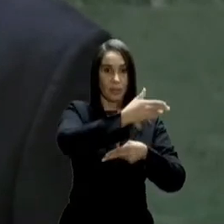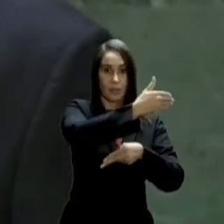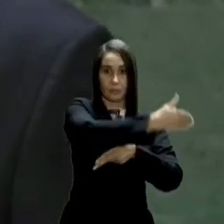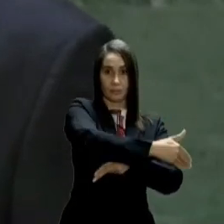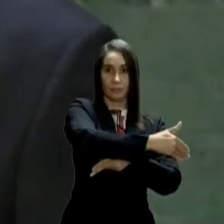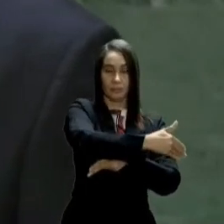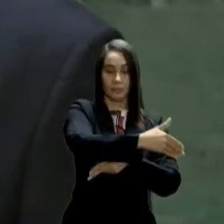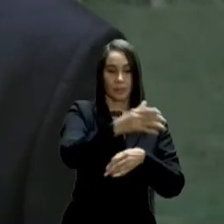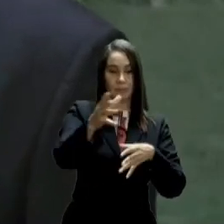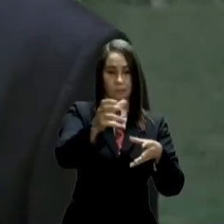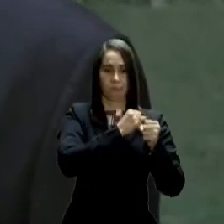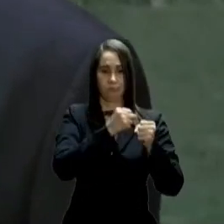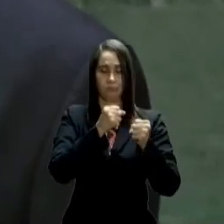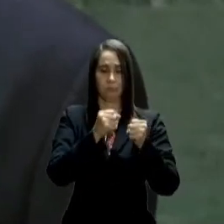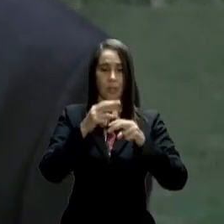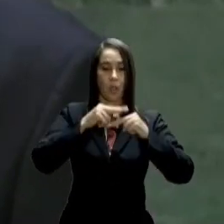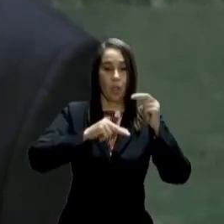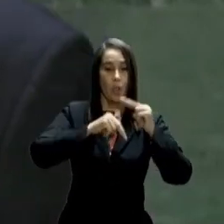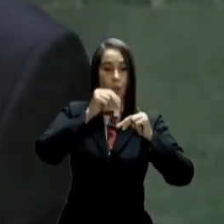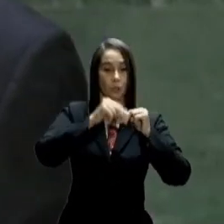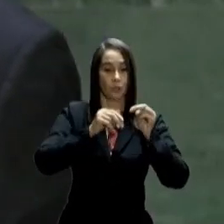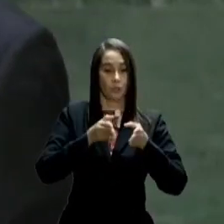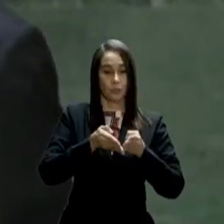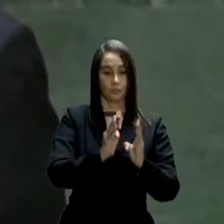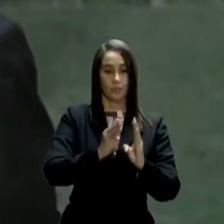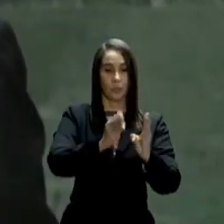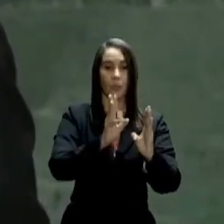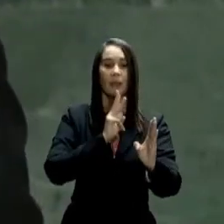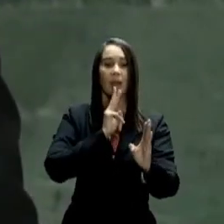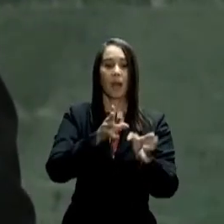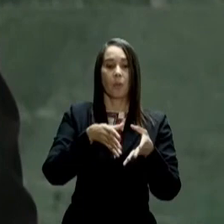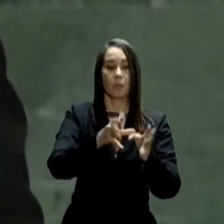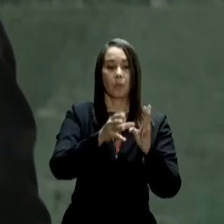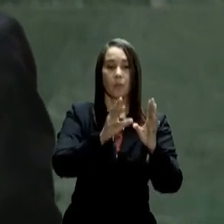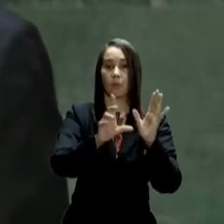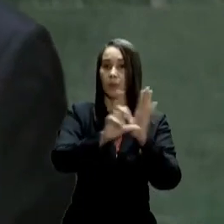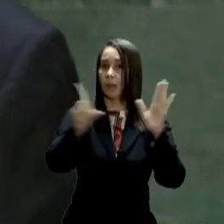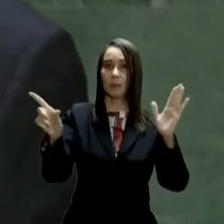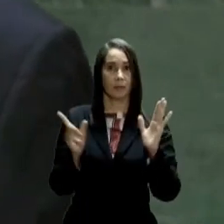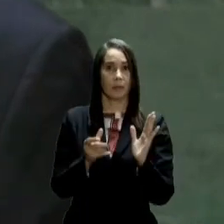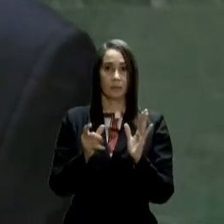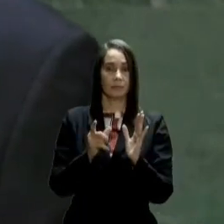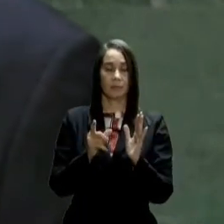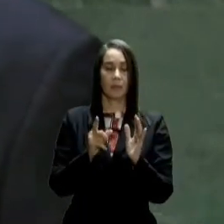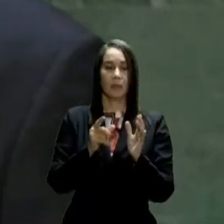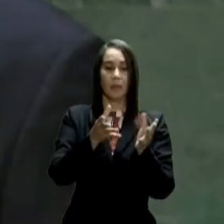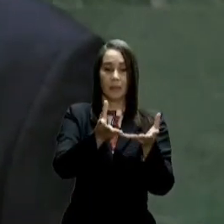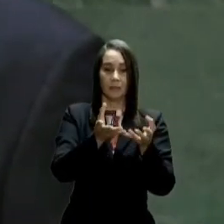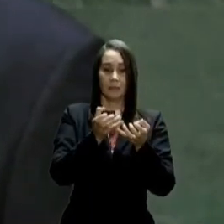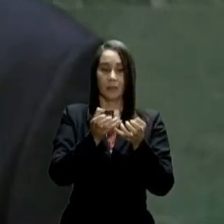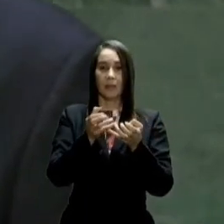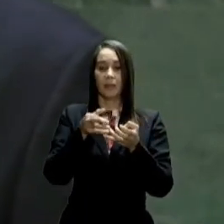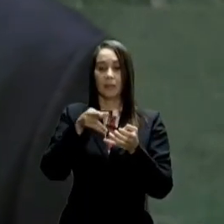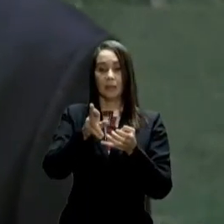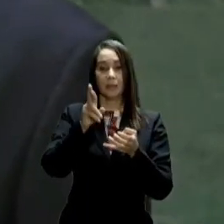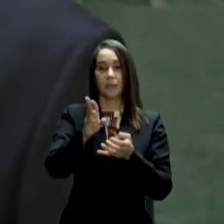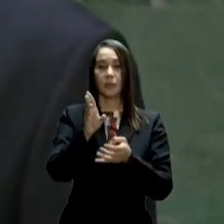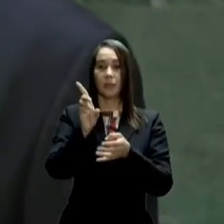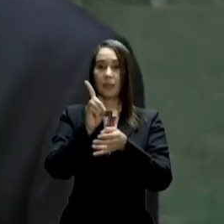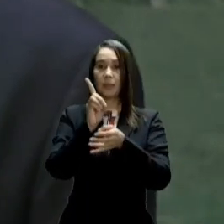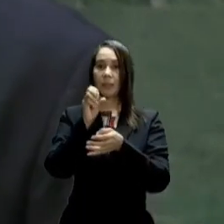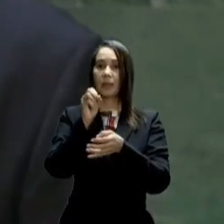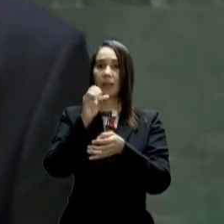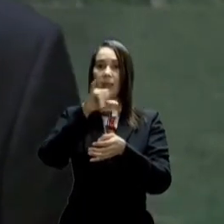haitianos ha retomado la construcción de un canal de trasvase ilegal en territorio haitiano para extraer agua del río Dajabón